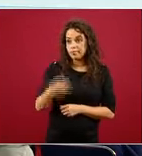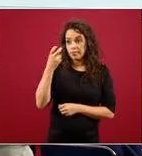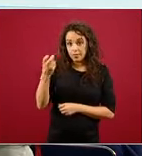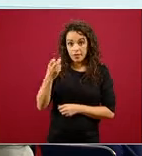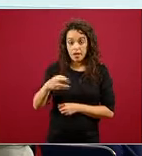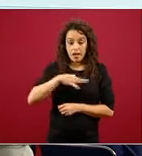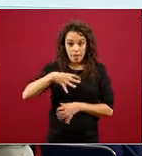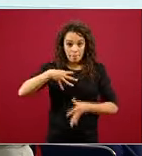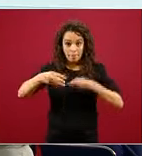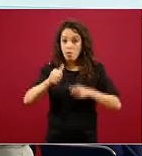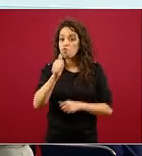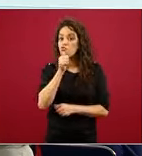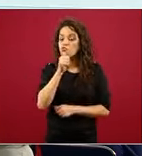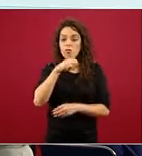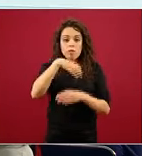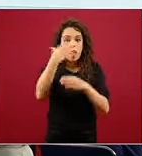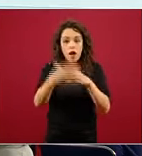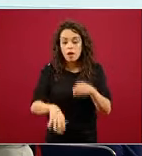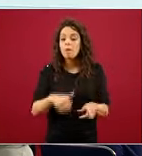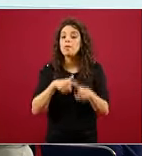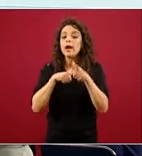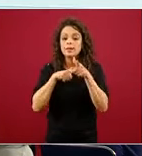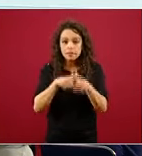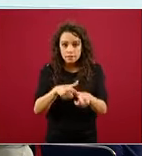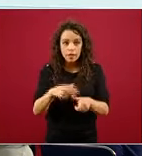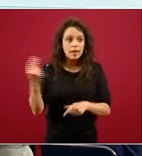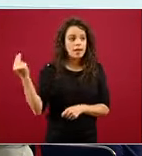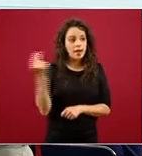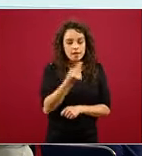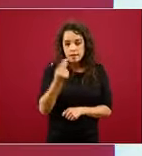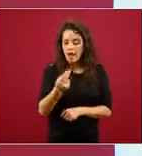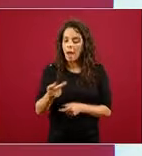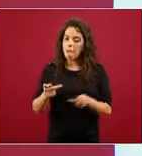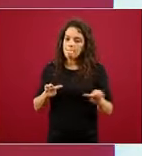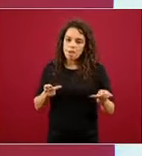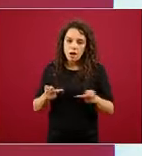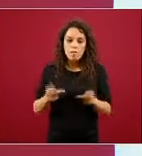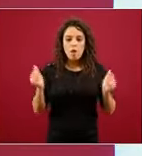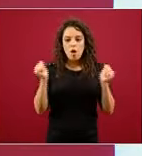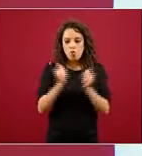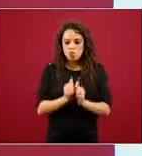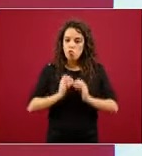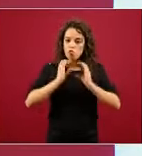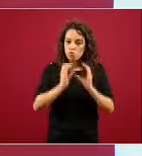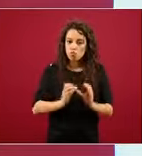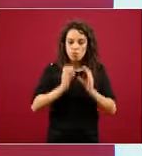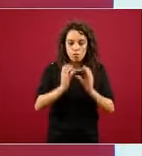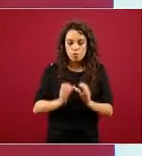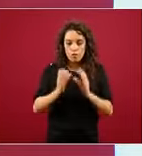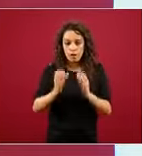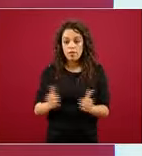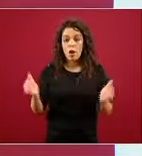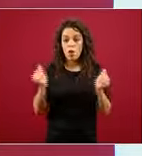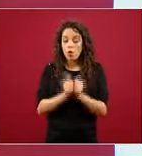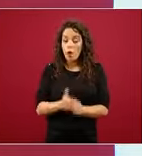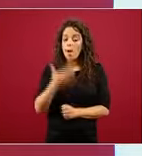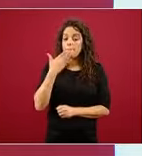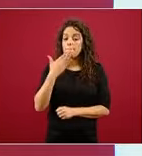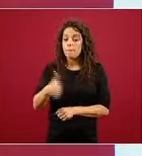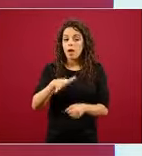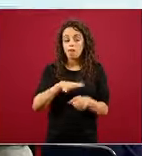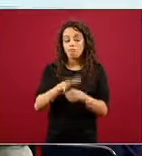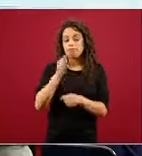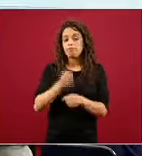acaba y que tenemos que seguir preparados y con las medidas preventivas y bien enterados e informados